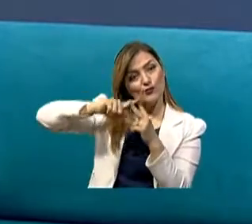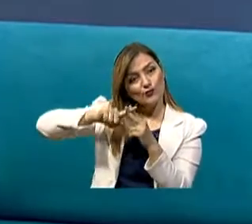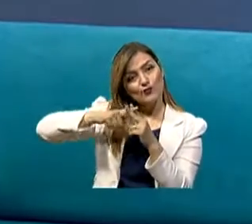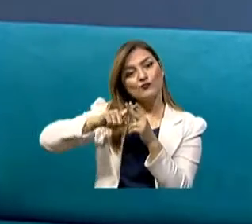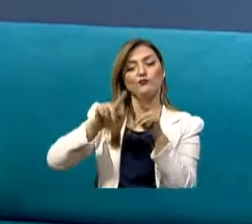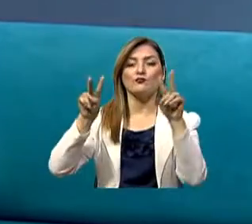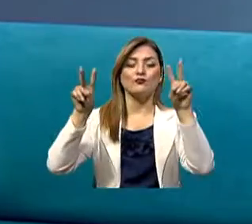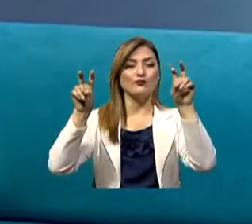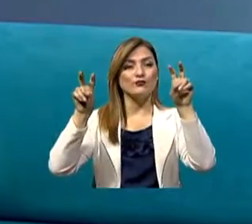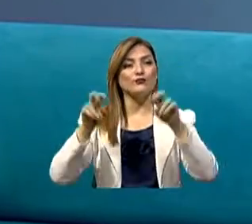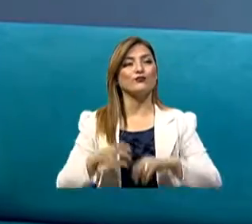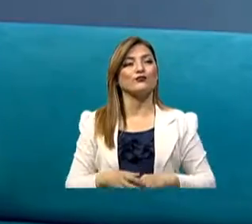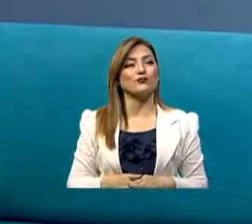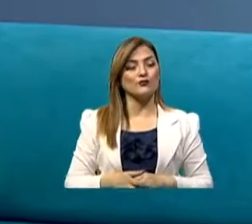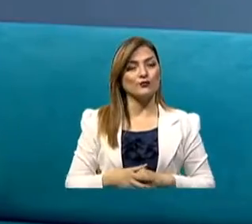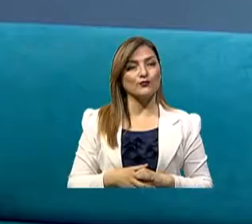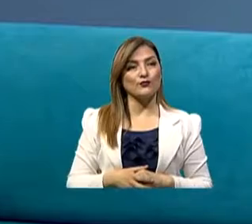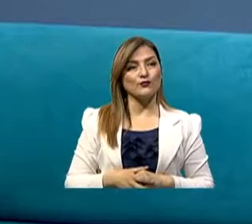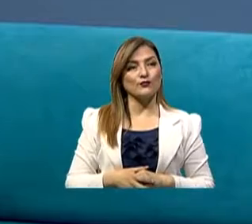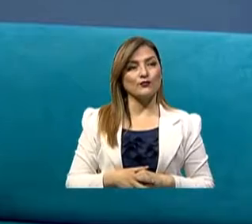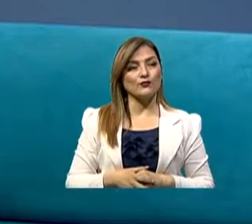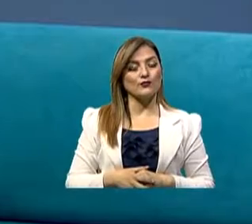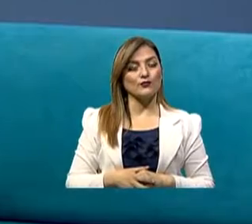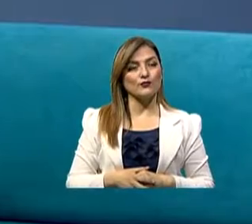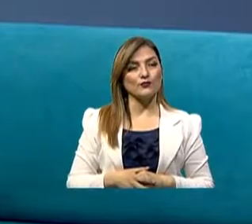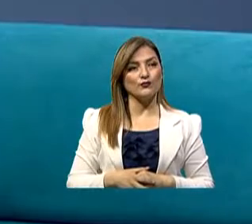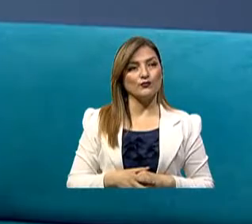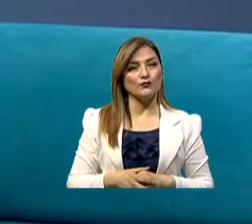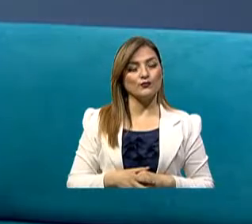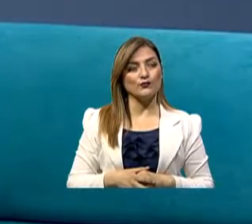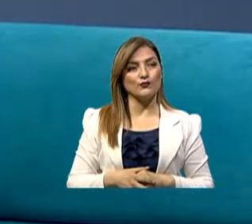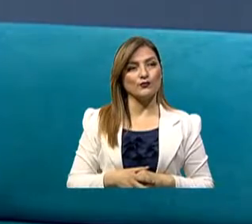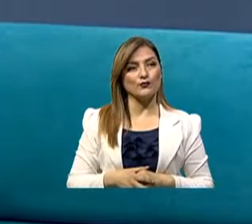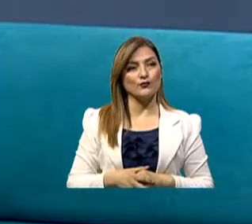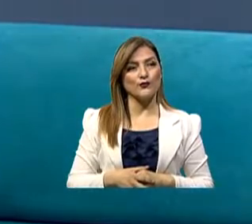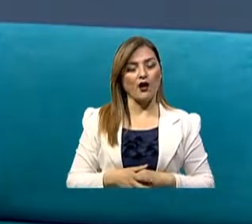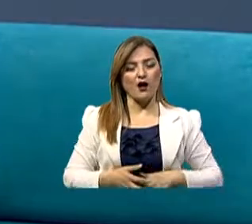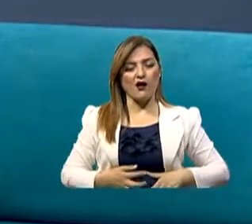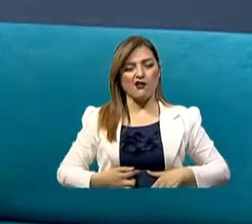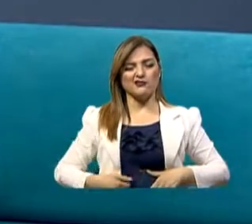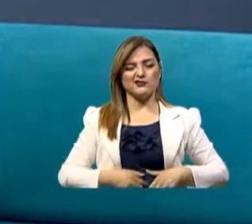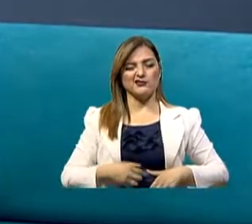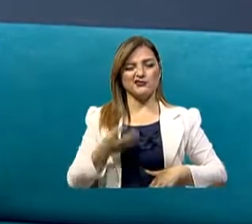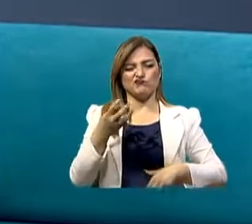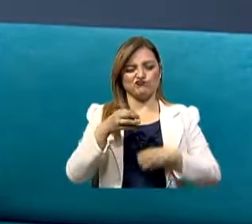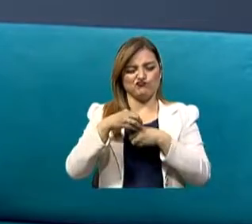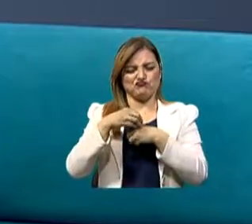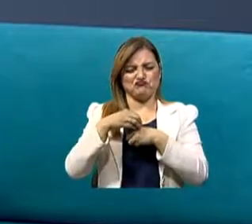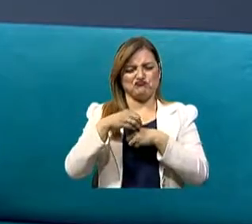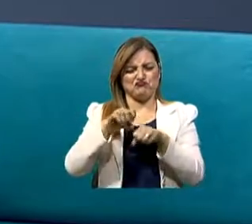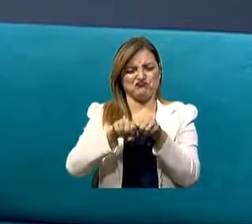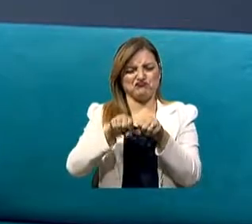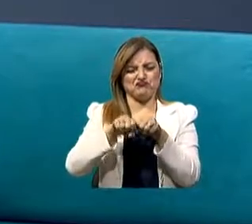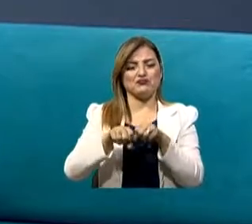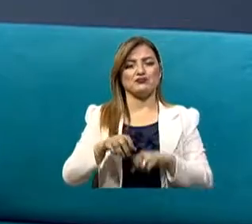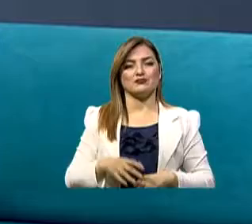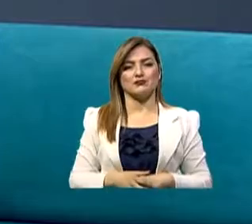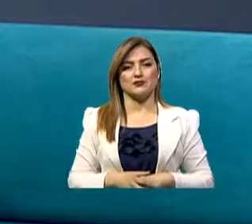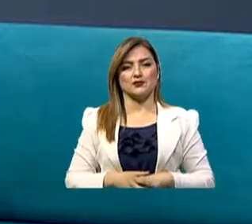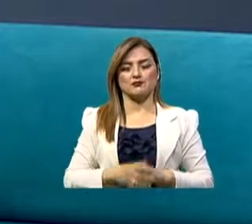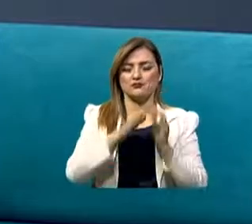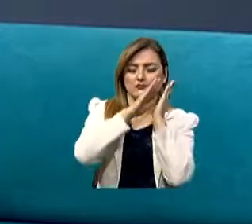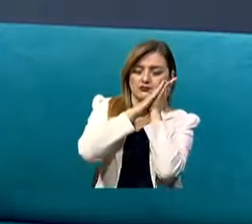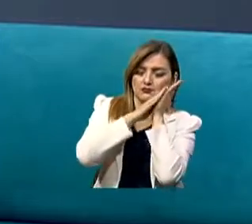asiente comillas en el comienzo por la hernia hiatal y el reflujo terrible que no me permitía dormir y la